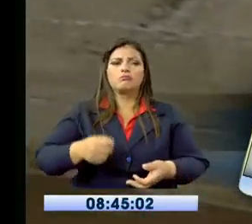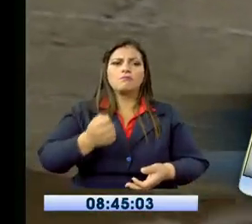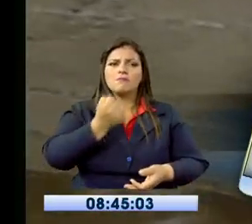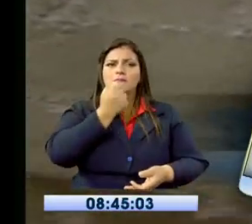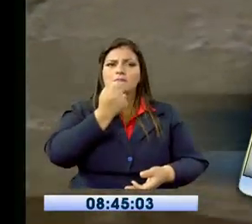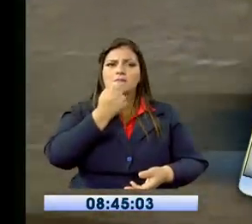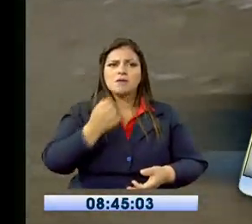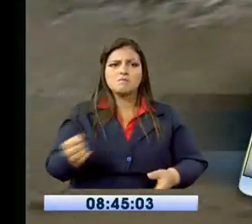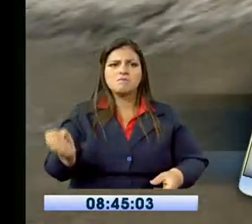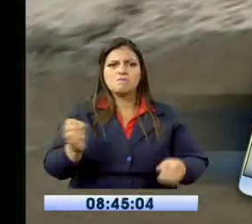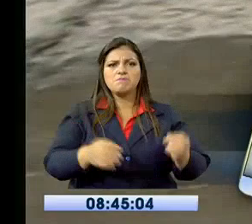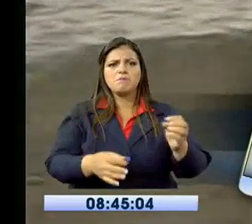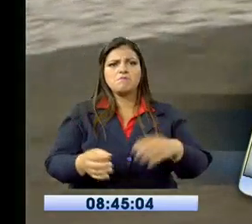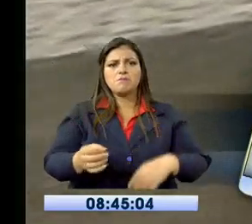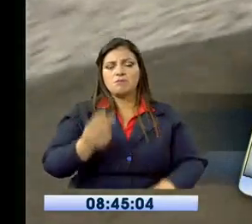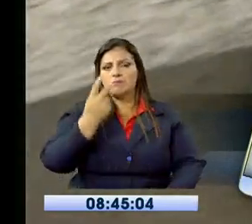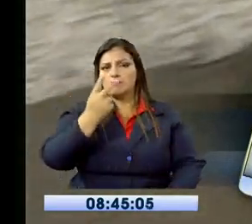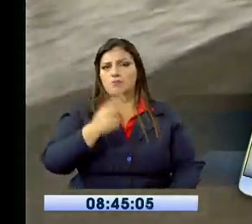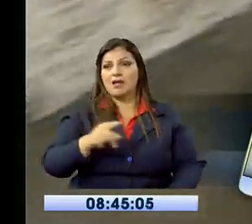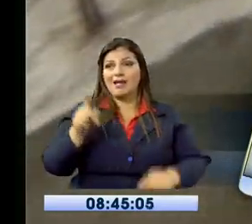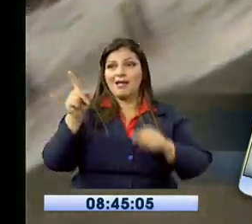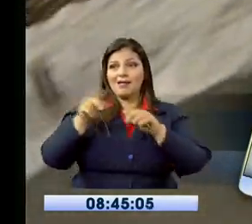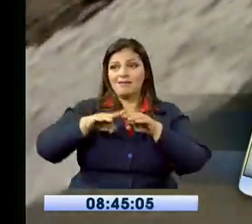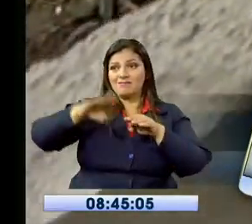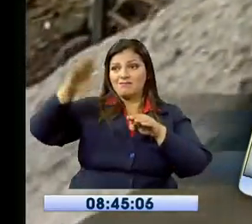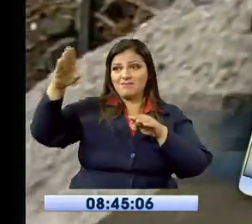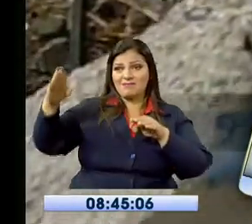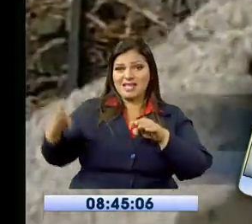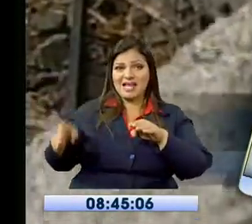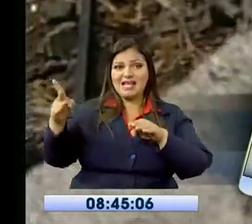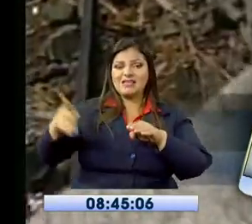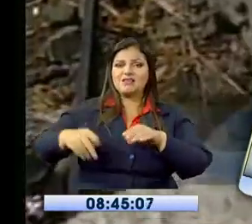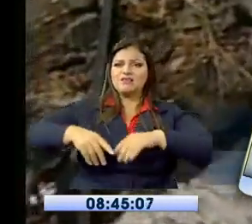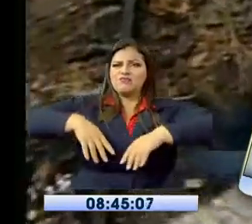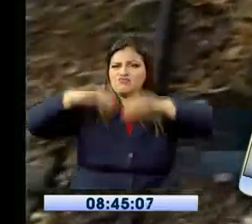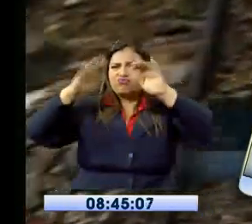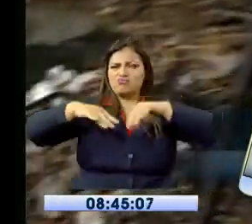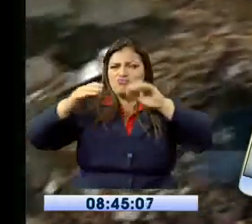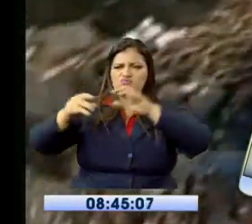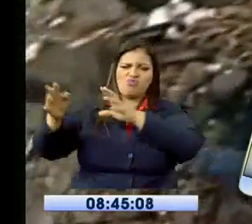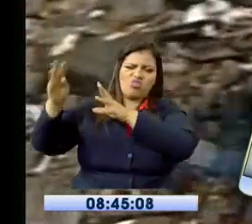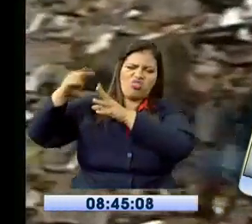tierra, piedra, lo que se viene de arriba. El cerro, sí. Todo eso, claro. Sí, eso